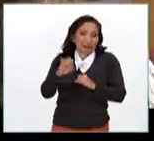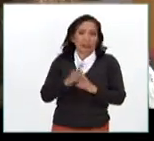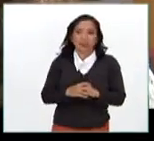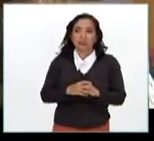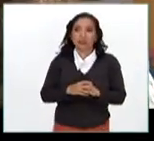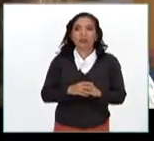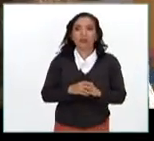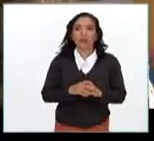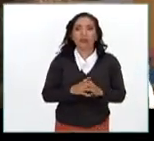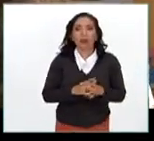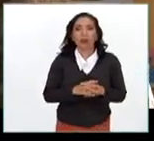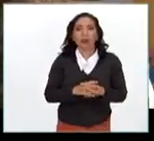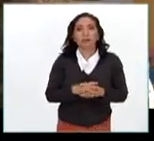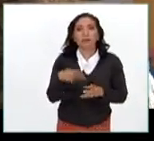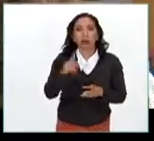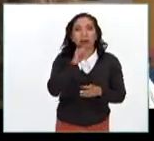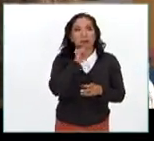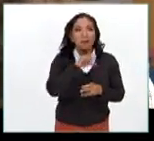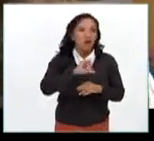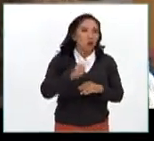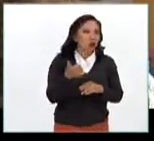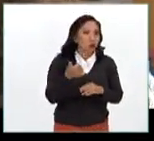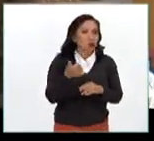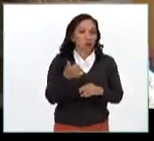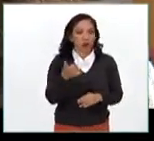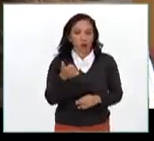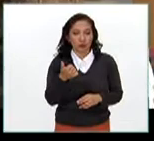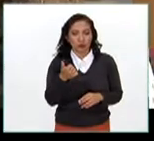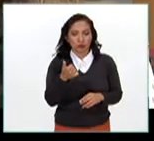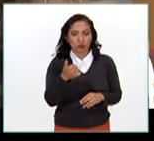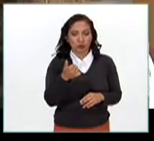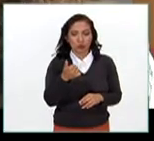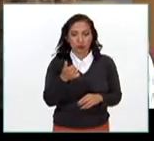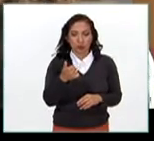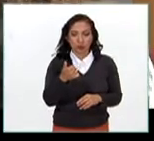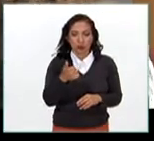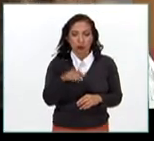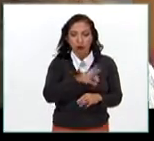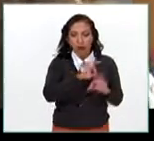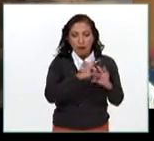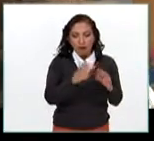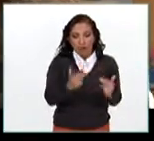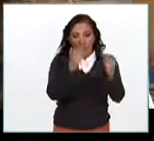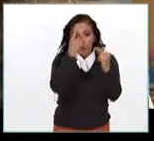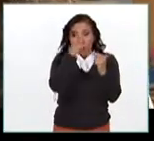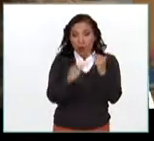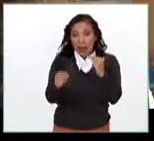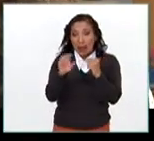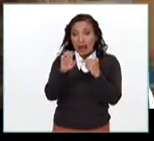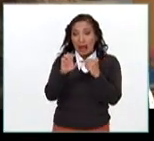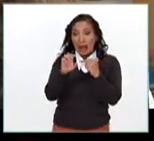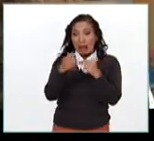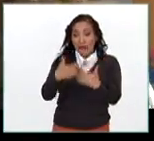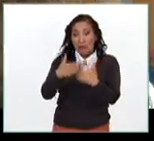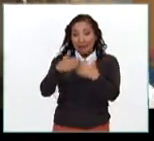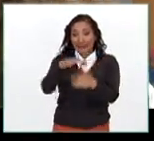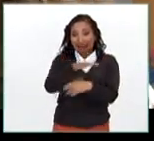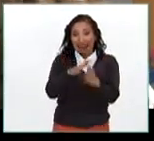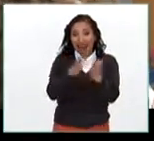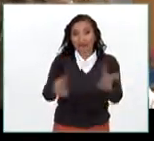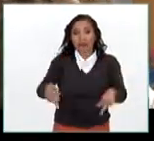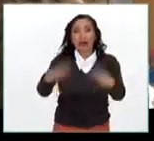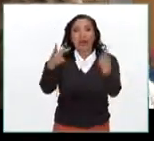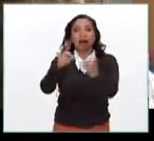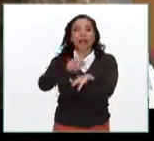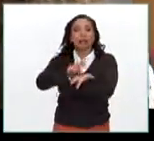supuesto. Pero también, bueno, otro modelo de negocio para las editoriales de esta índole es la venta